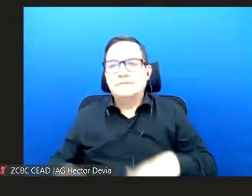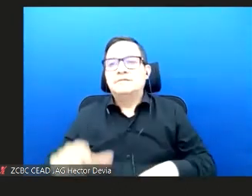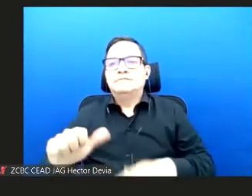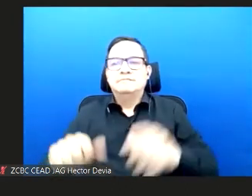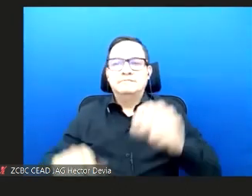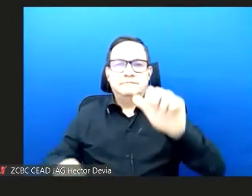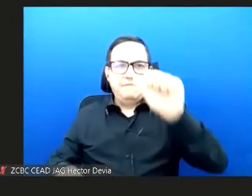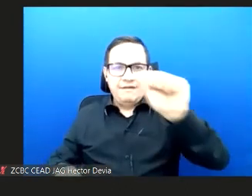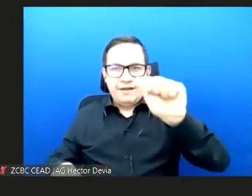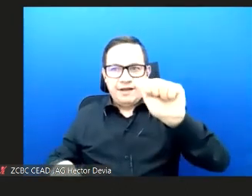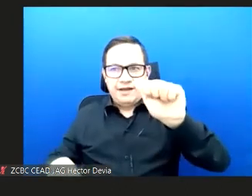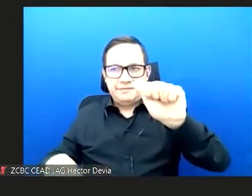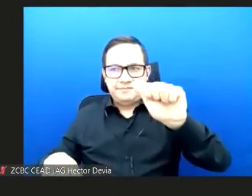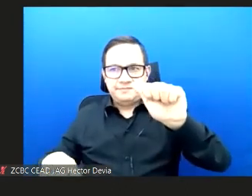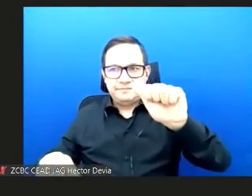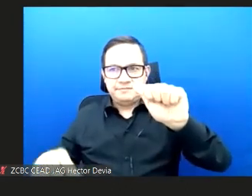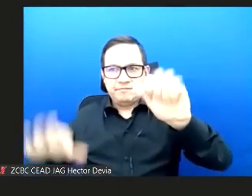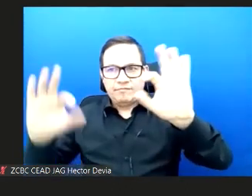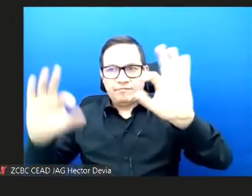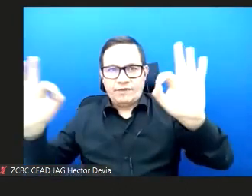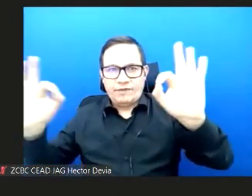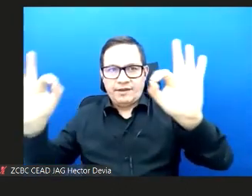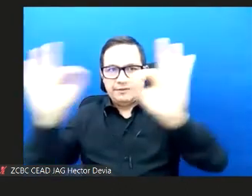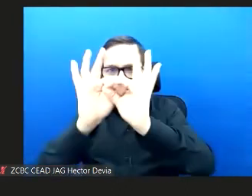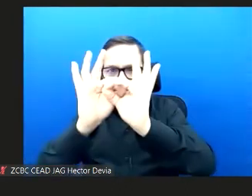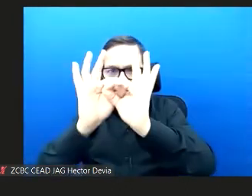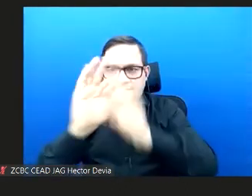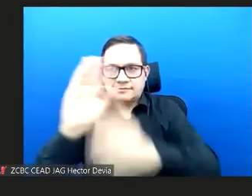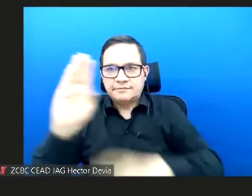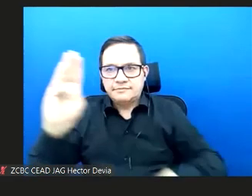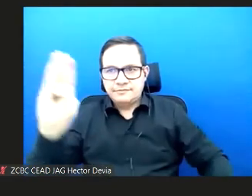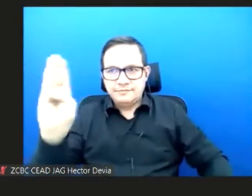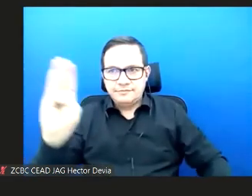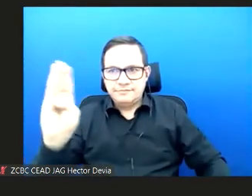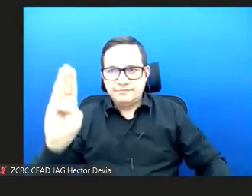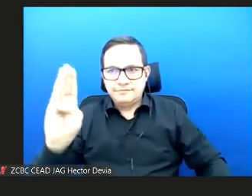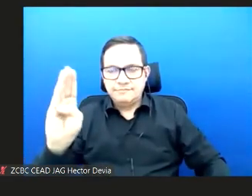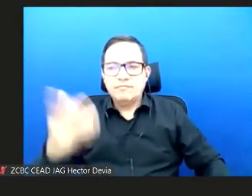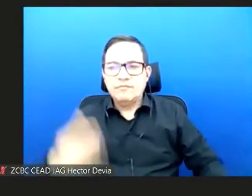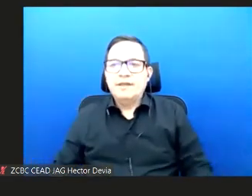intersección B. ¿Cuánto nos da A intersección B?